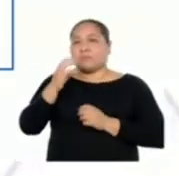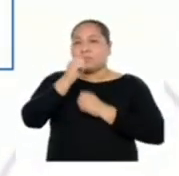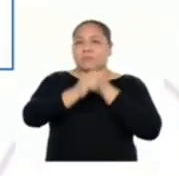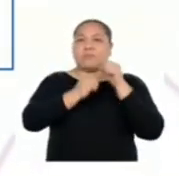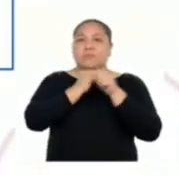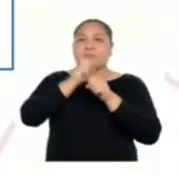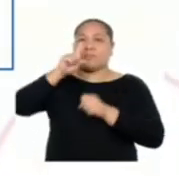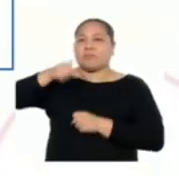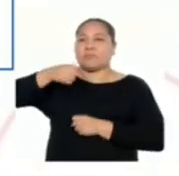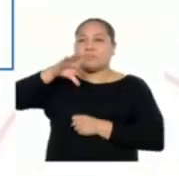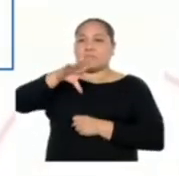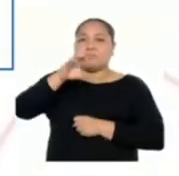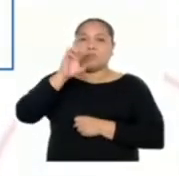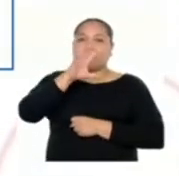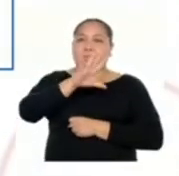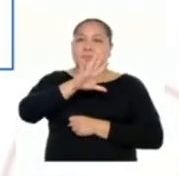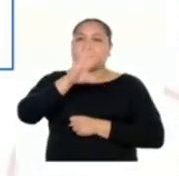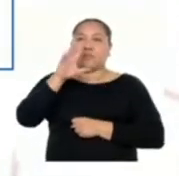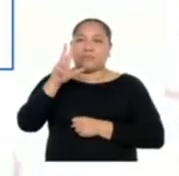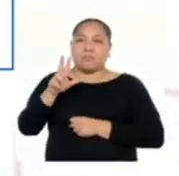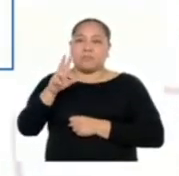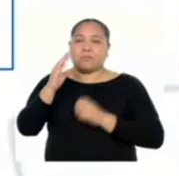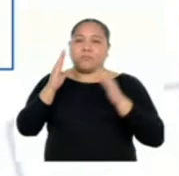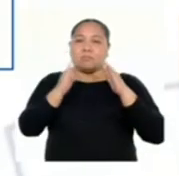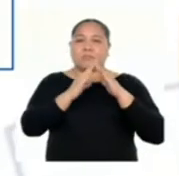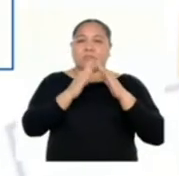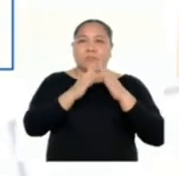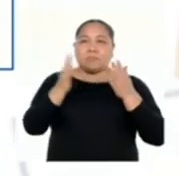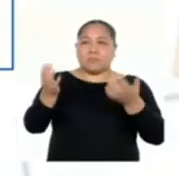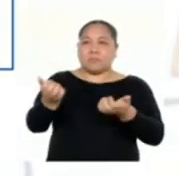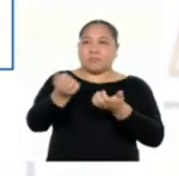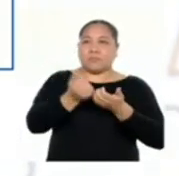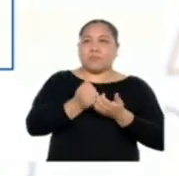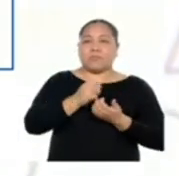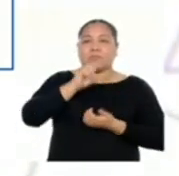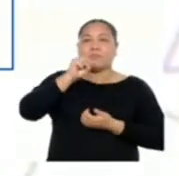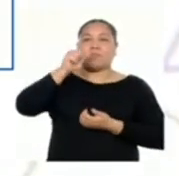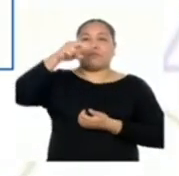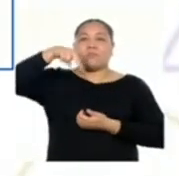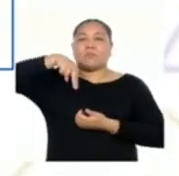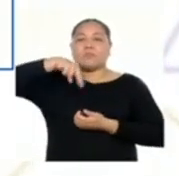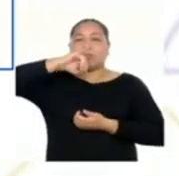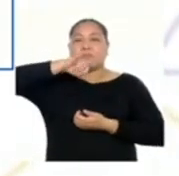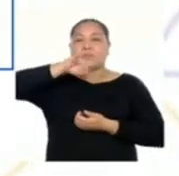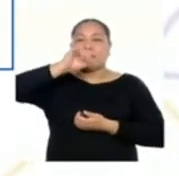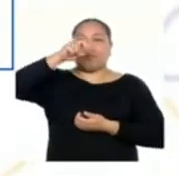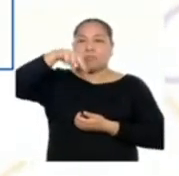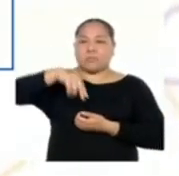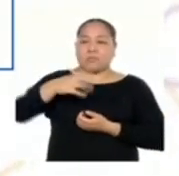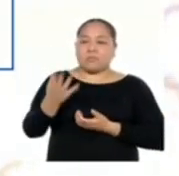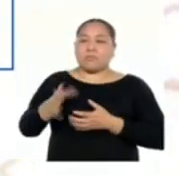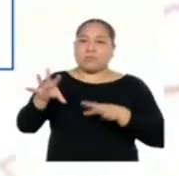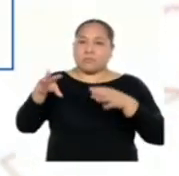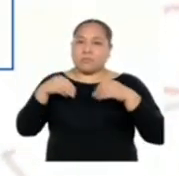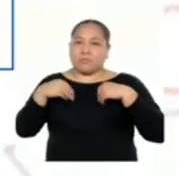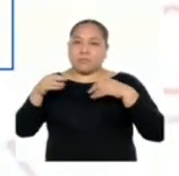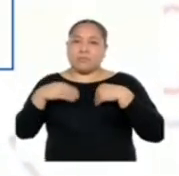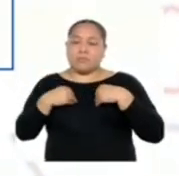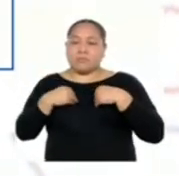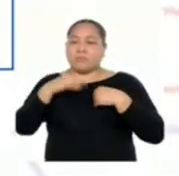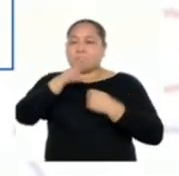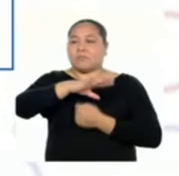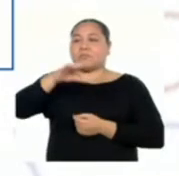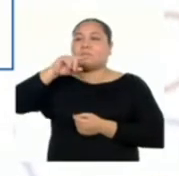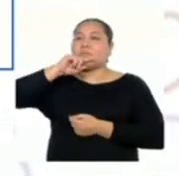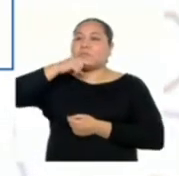de 1553, la Casa de Recogimiento San Juan de la Penitencia daba albergue y educación